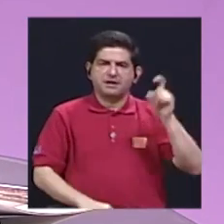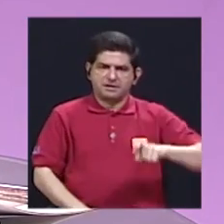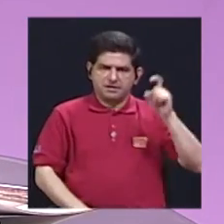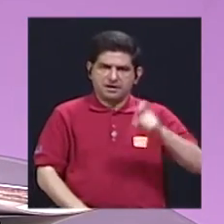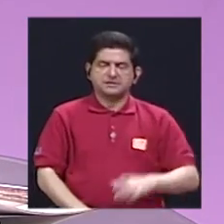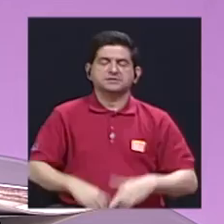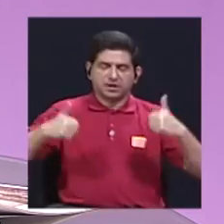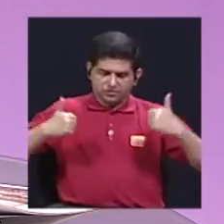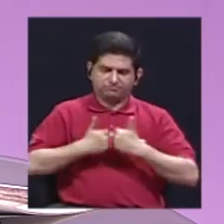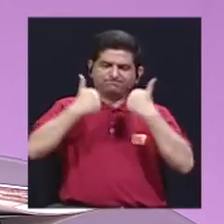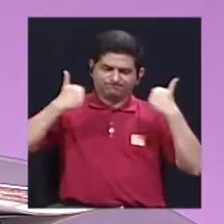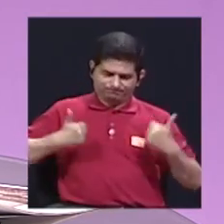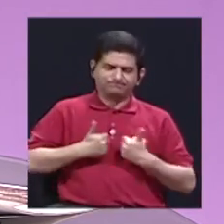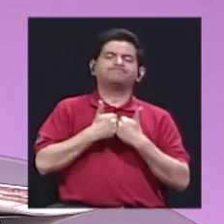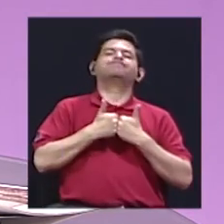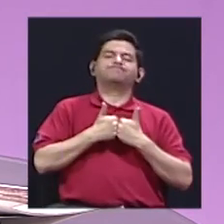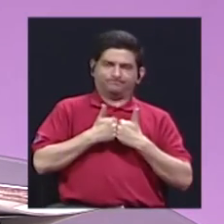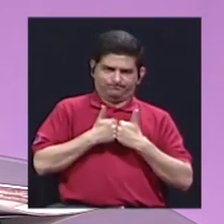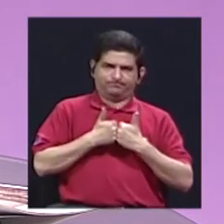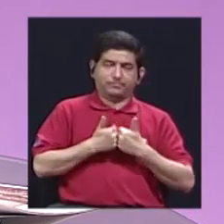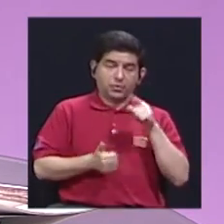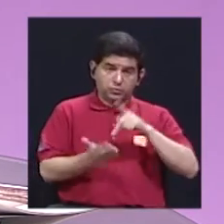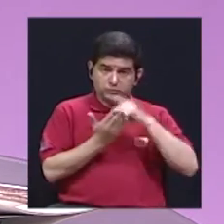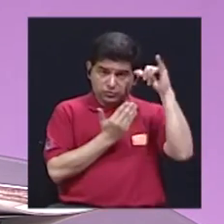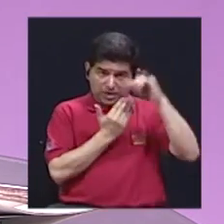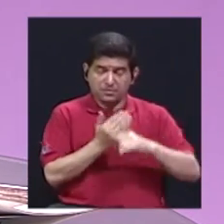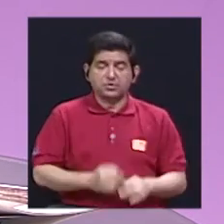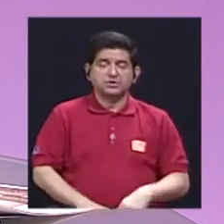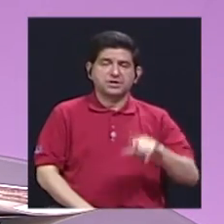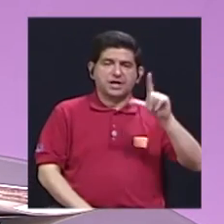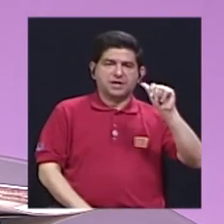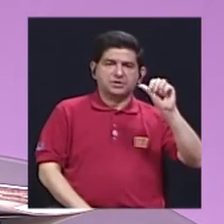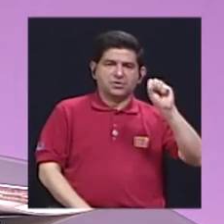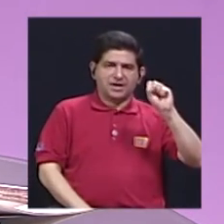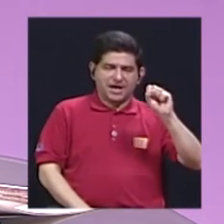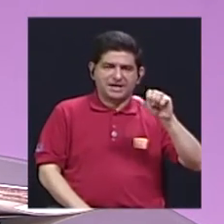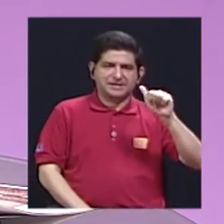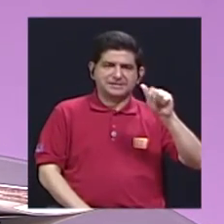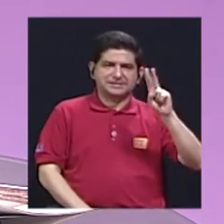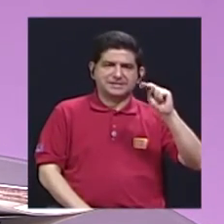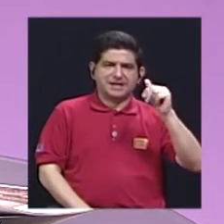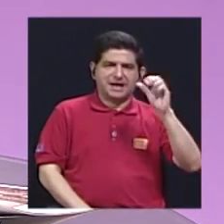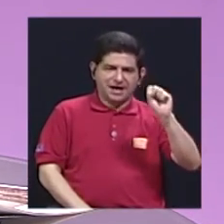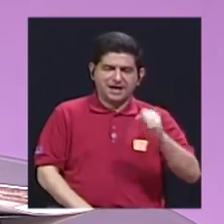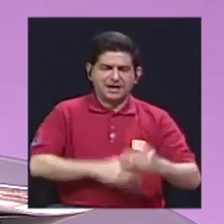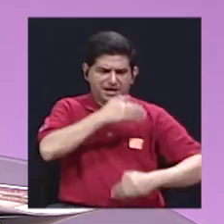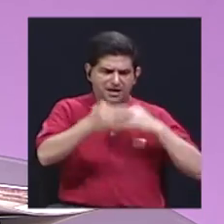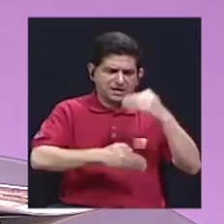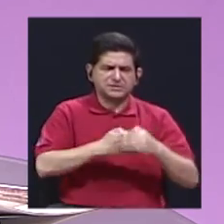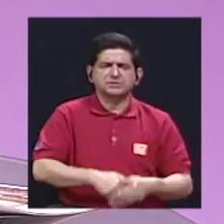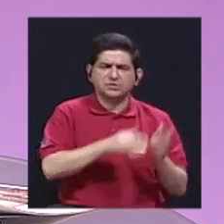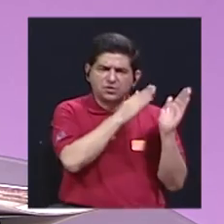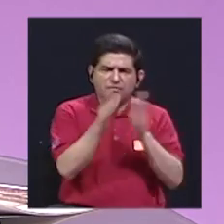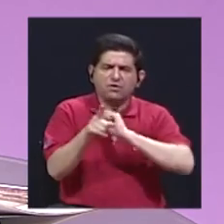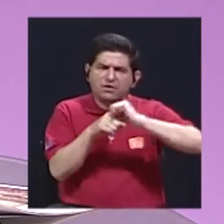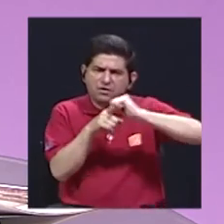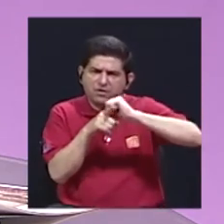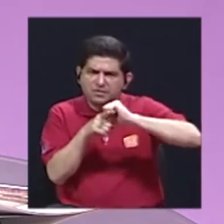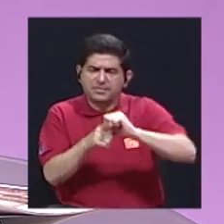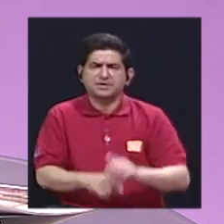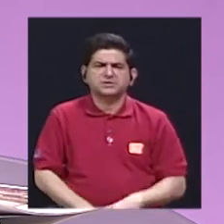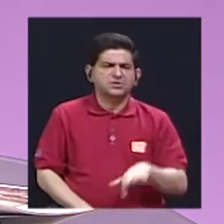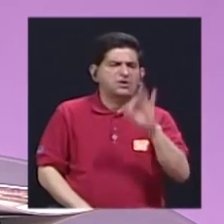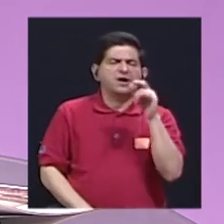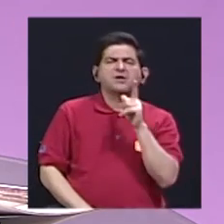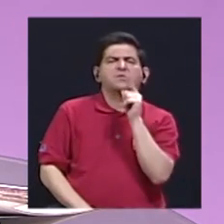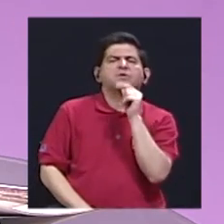muchísimos retos cuando vas al proyecto las ganas que está en proceso de formación y capacitación a quien